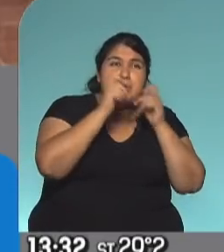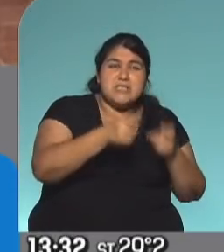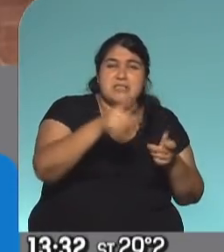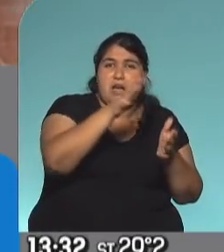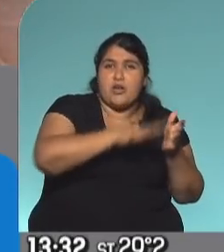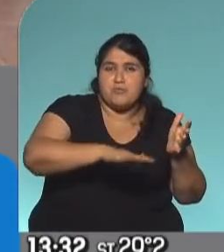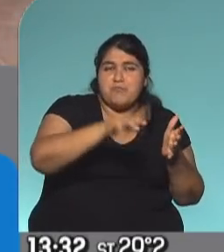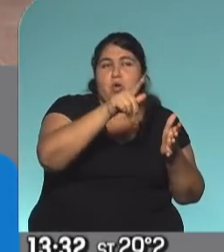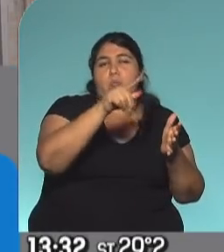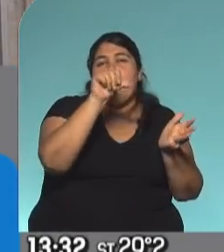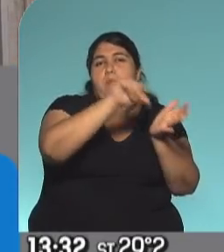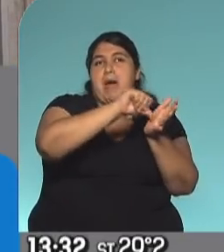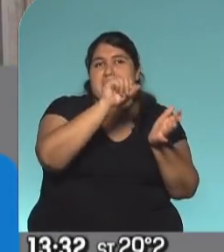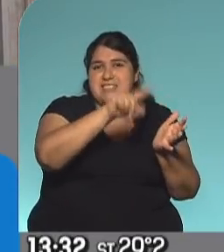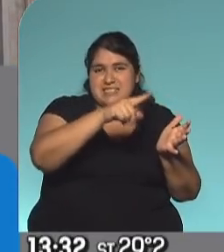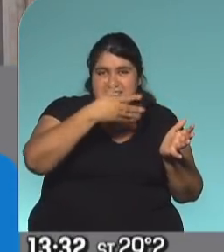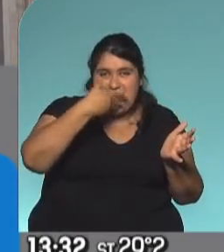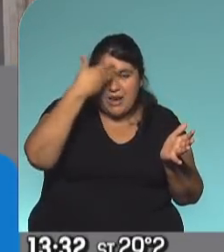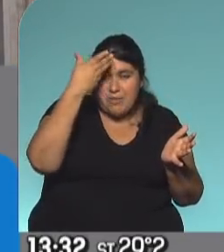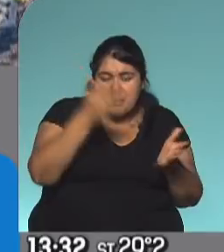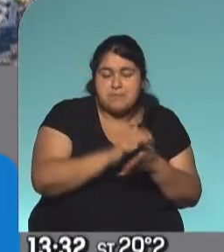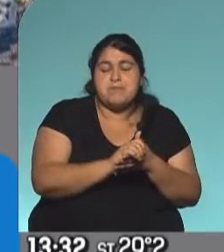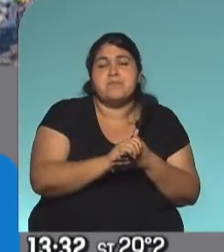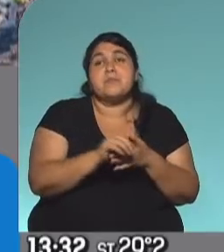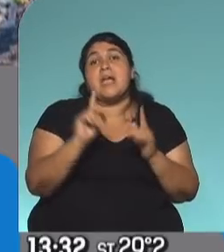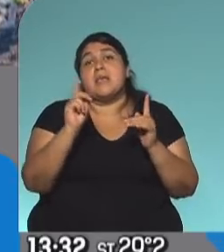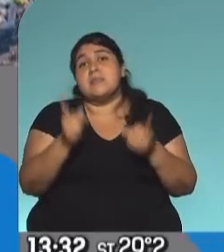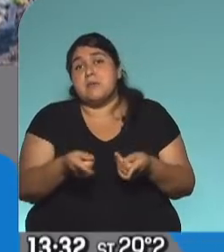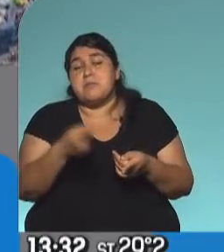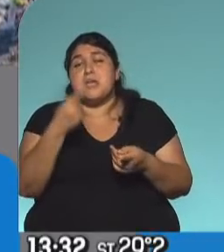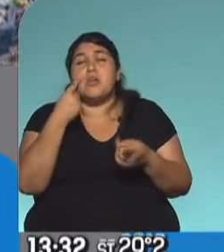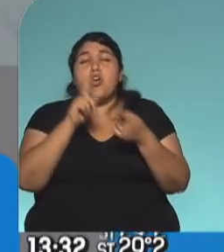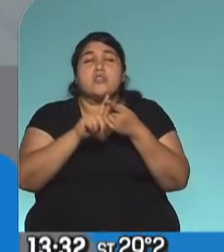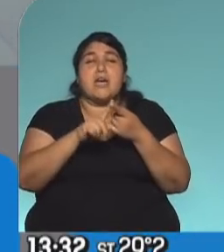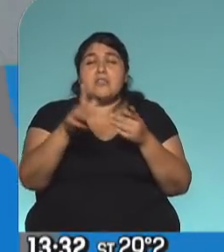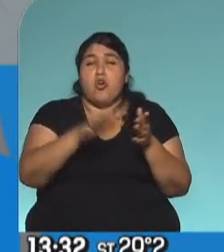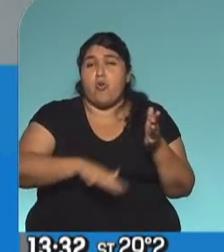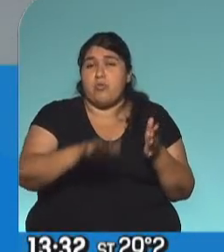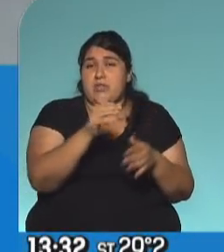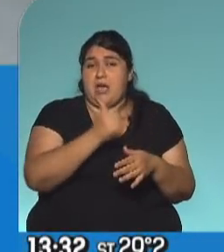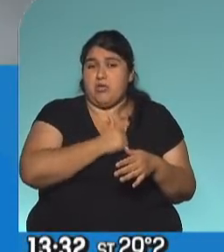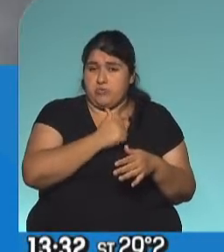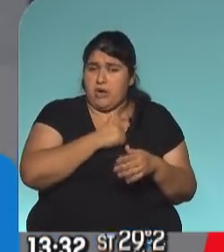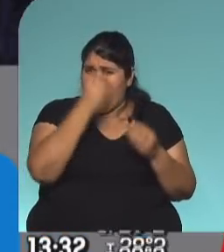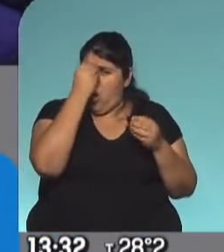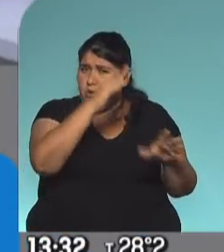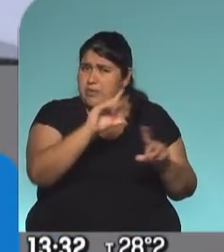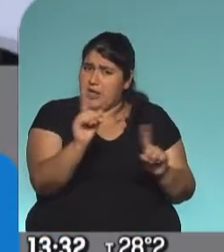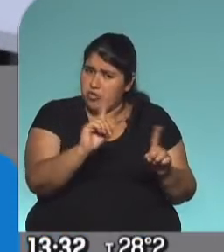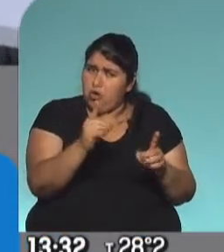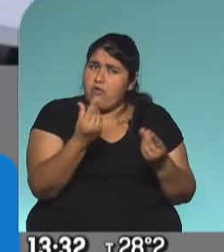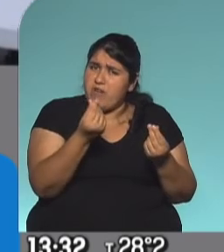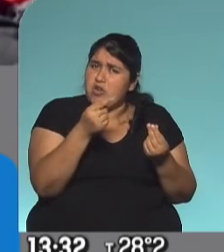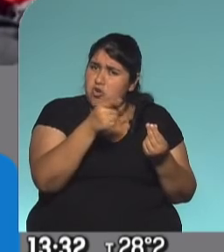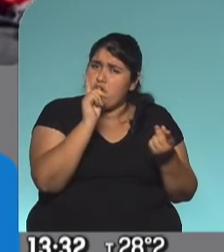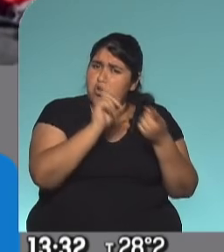islámico. Segundo, tratar sobre todo de tomar contacto con la comunidad cristiana, no hay que olvidar eso. Ustedes dijeron